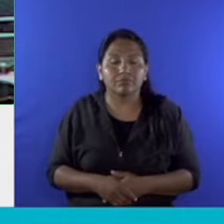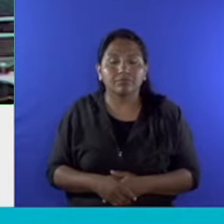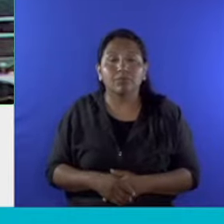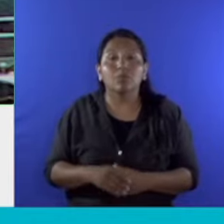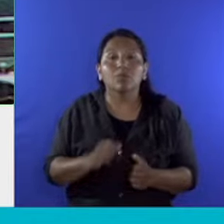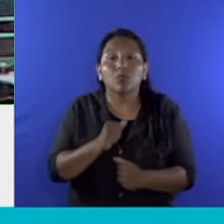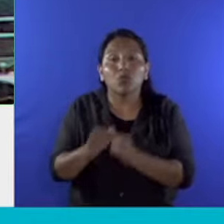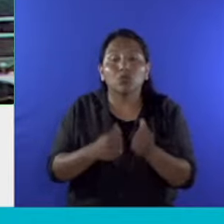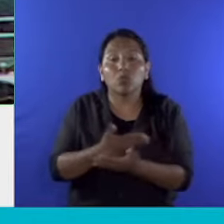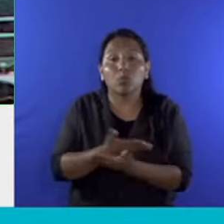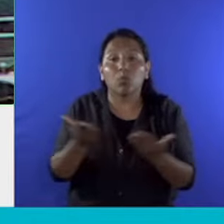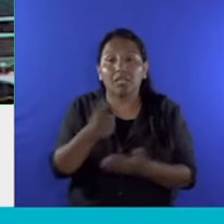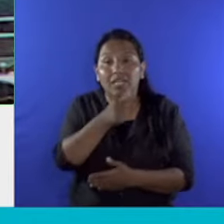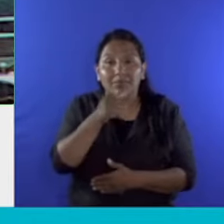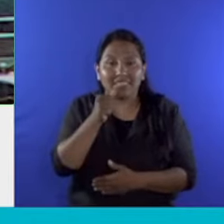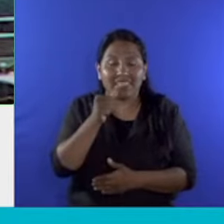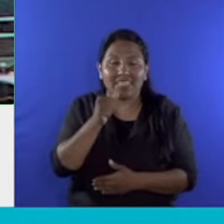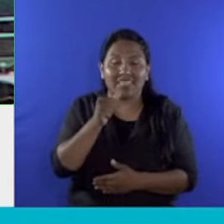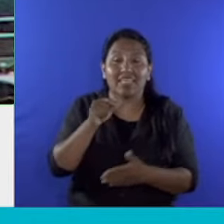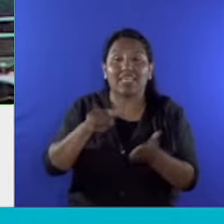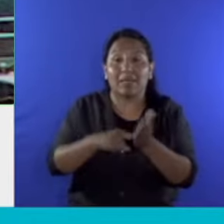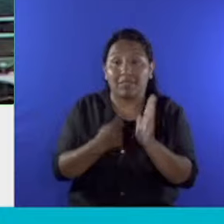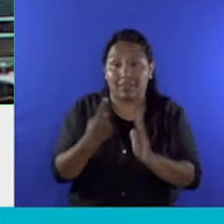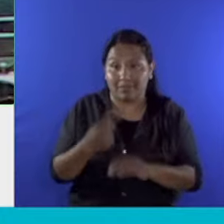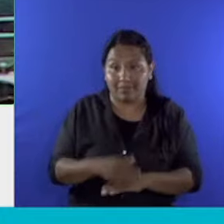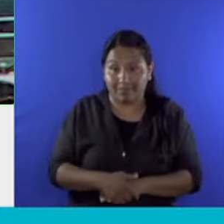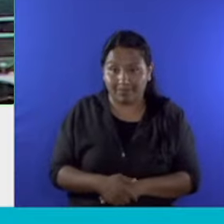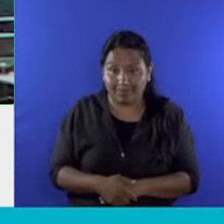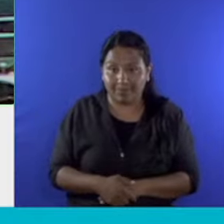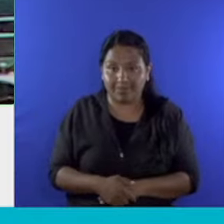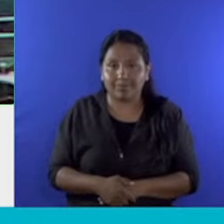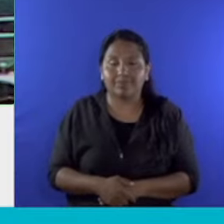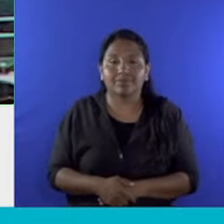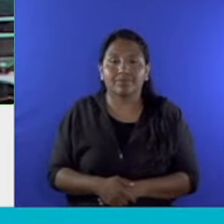producción pública de medicamentos en la ciudad autónoma de Buenos Aires,